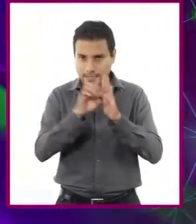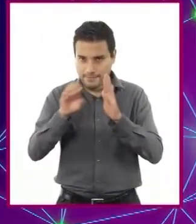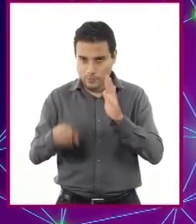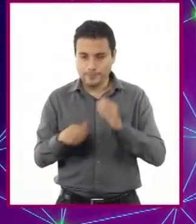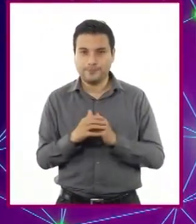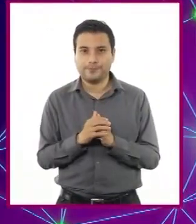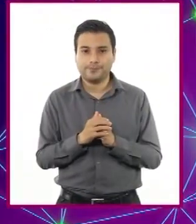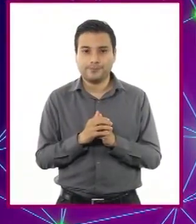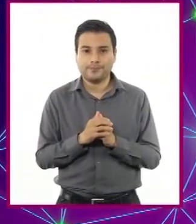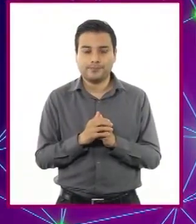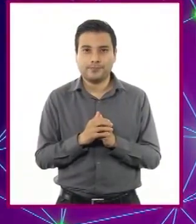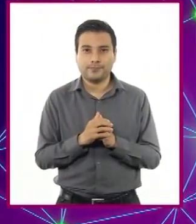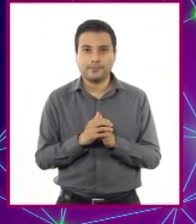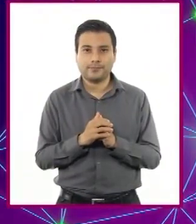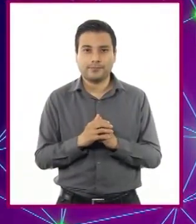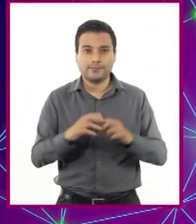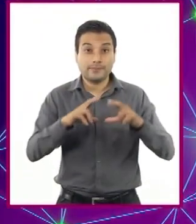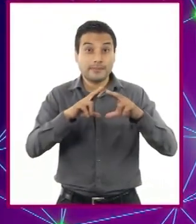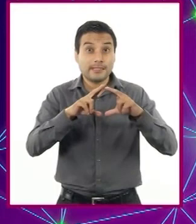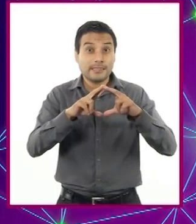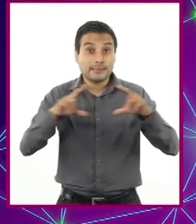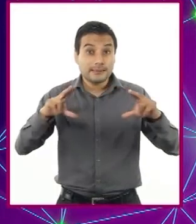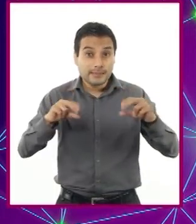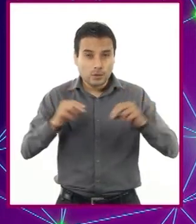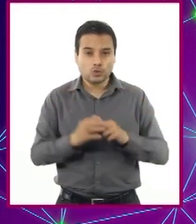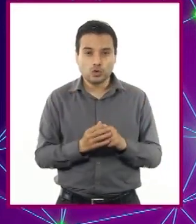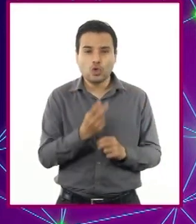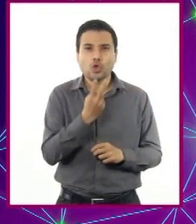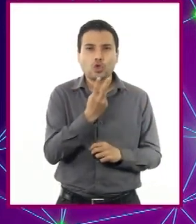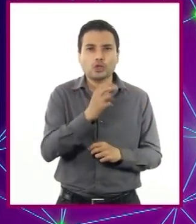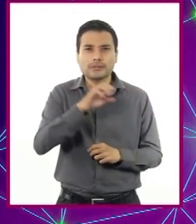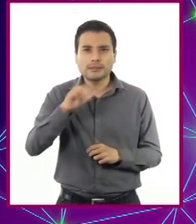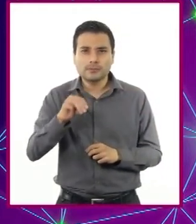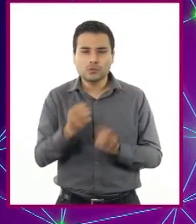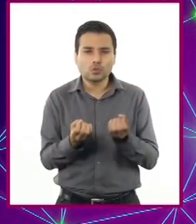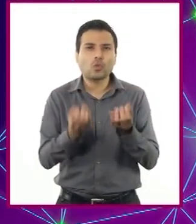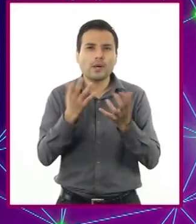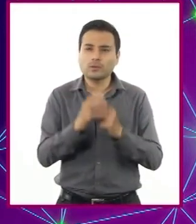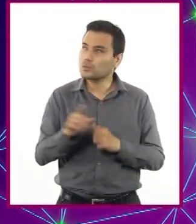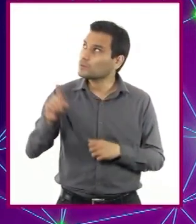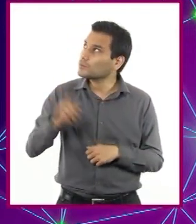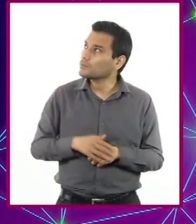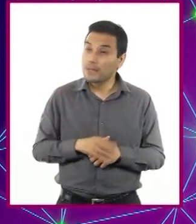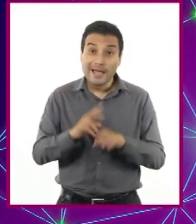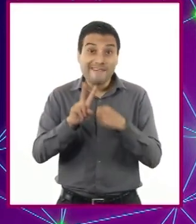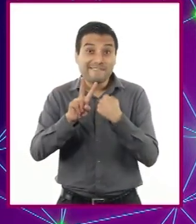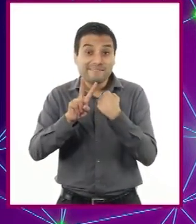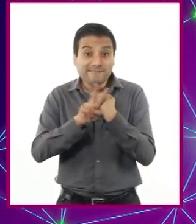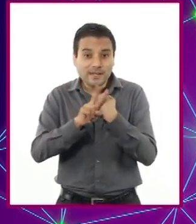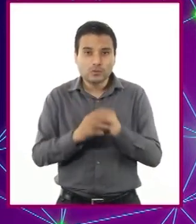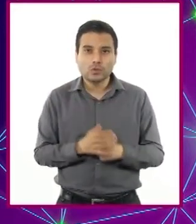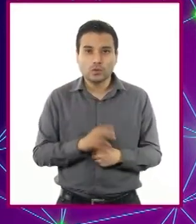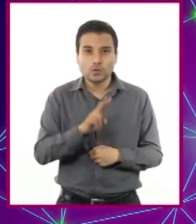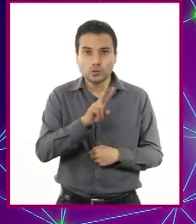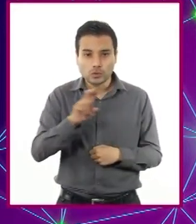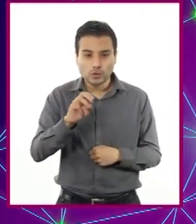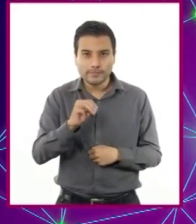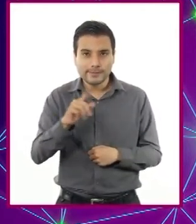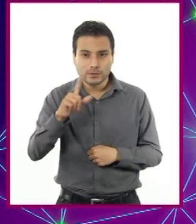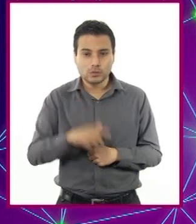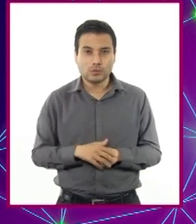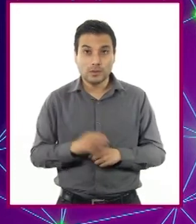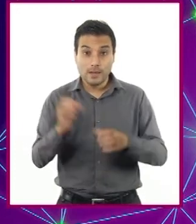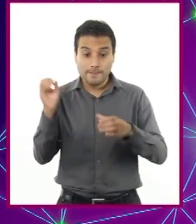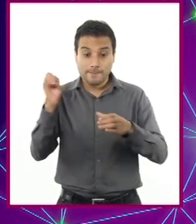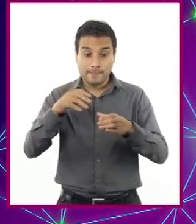¿Cuántos hielos en forma de cubo de 2 centímetros de lado se deben poner en un vaso que tiene 200 mililitros de capacidad para que